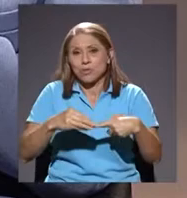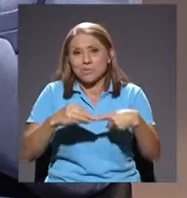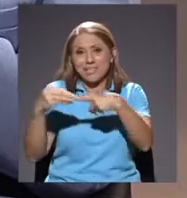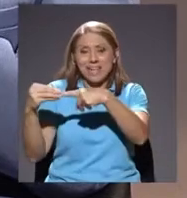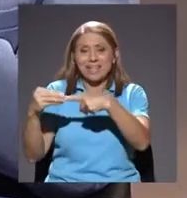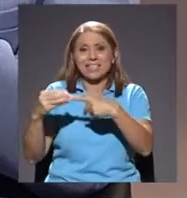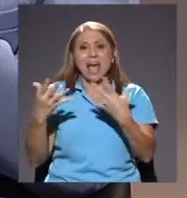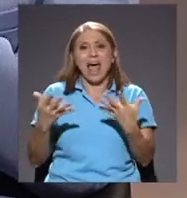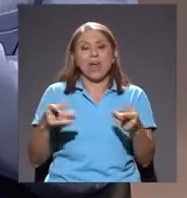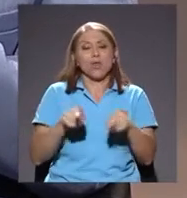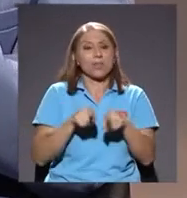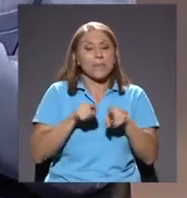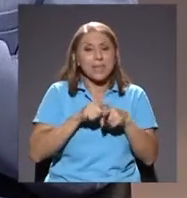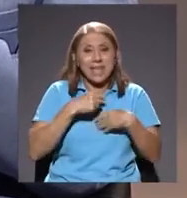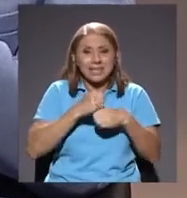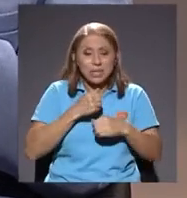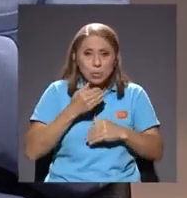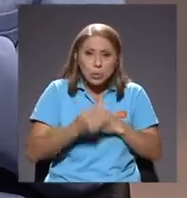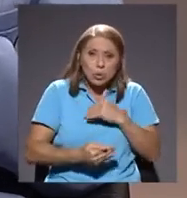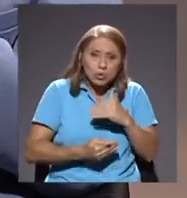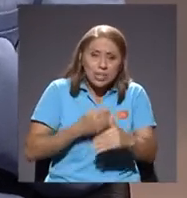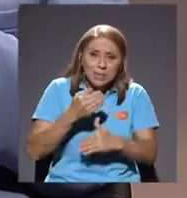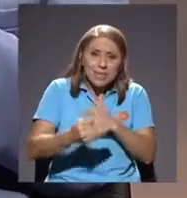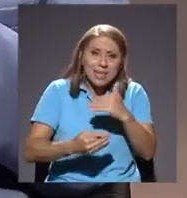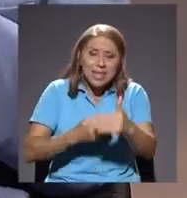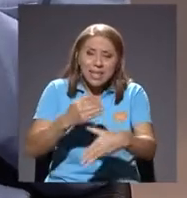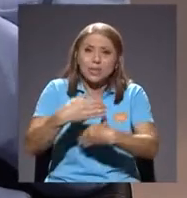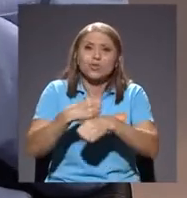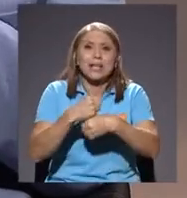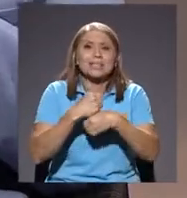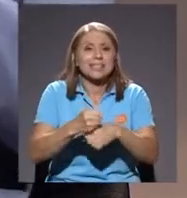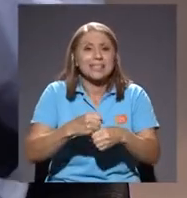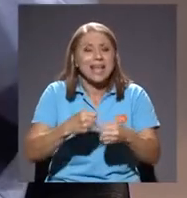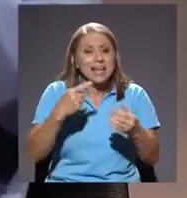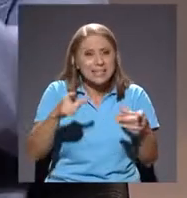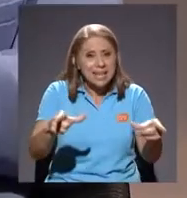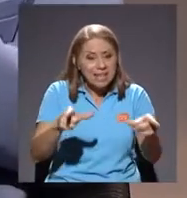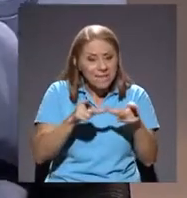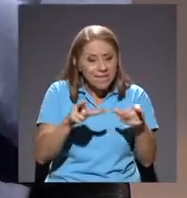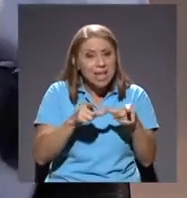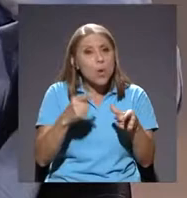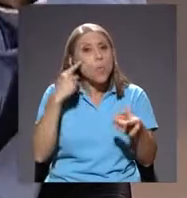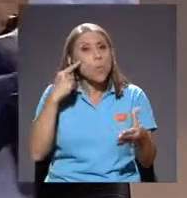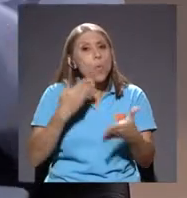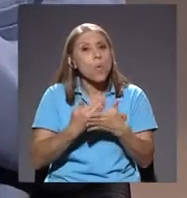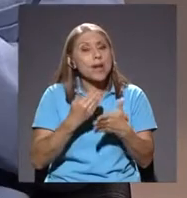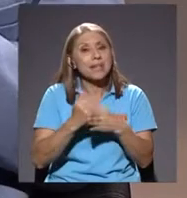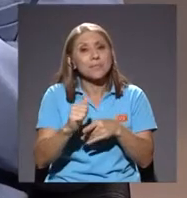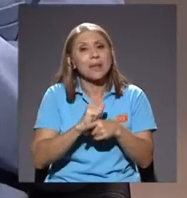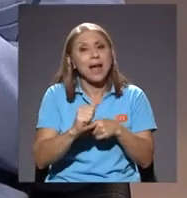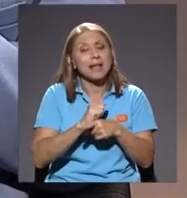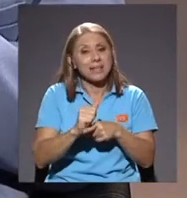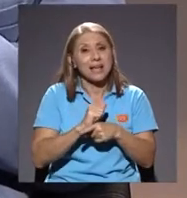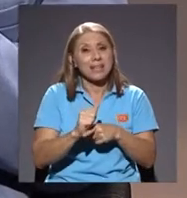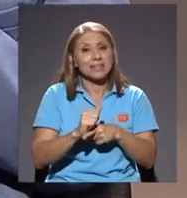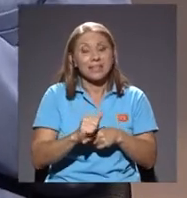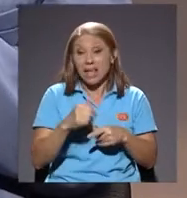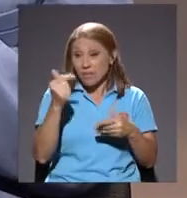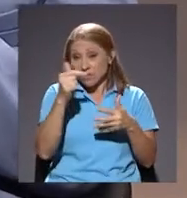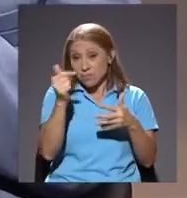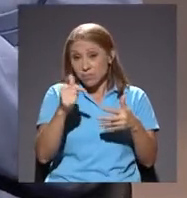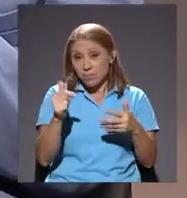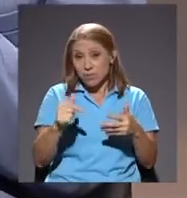hacer certificaciones de buenas prácticas de manufactura entre eso entonces nos obligan a que